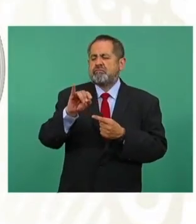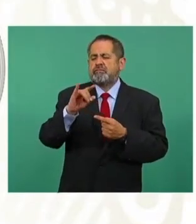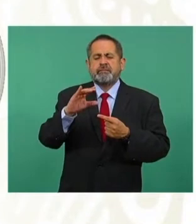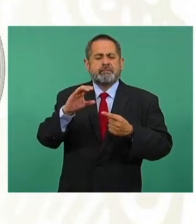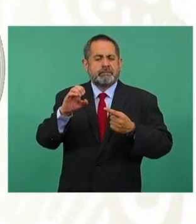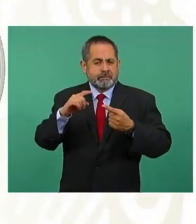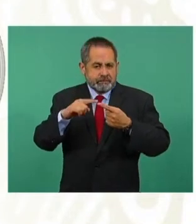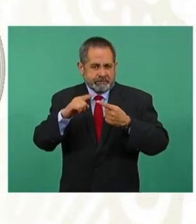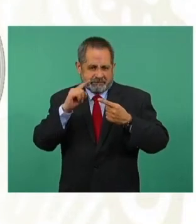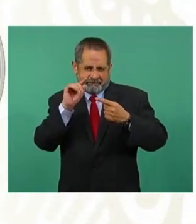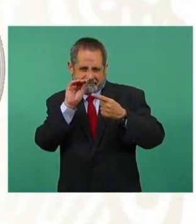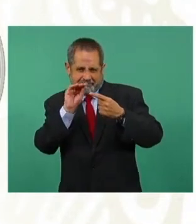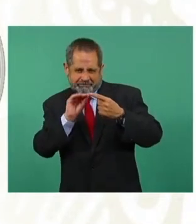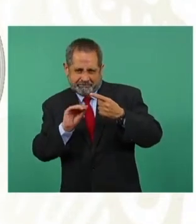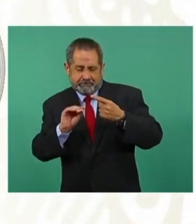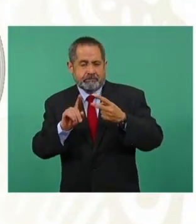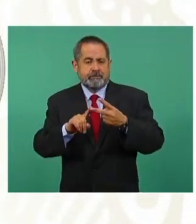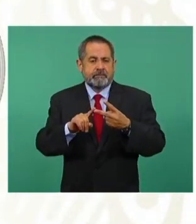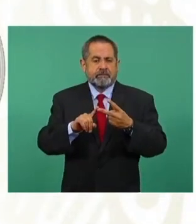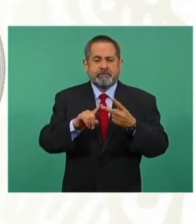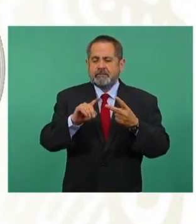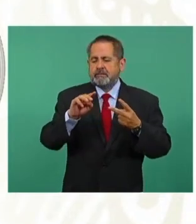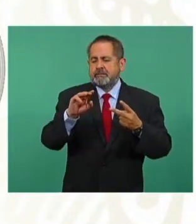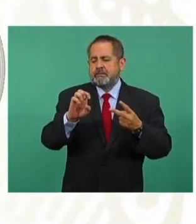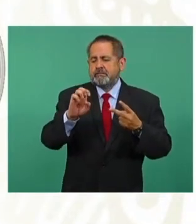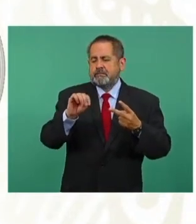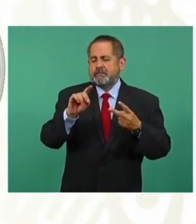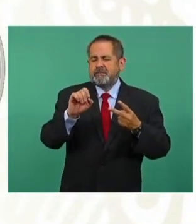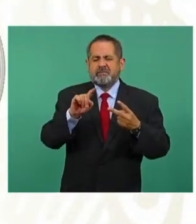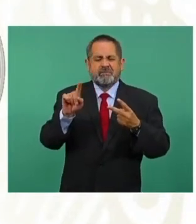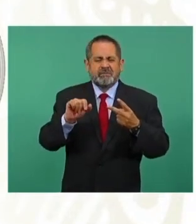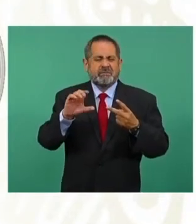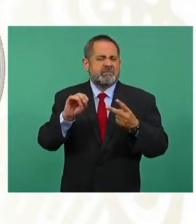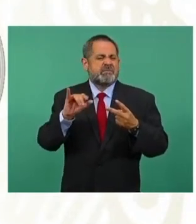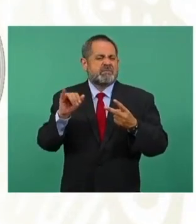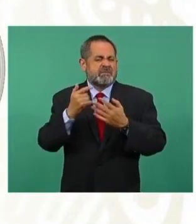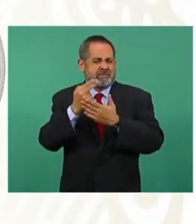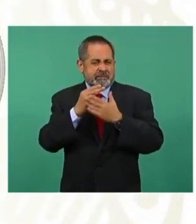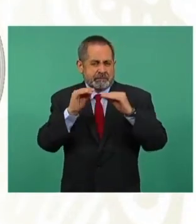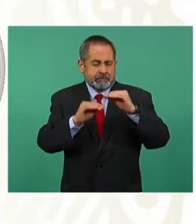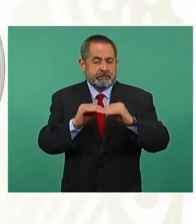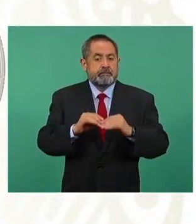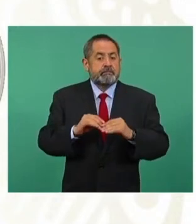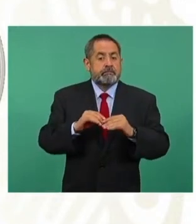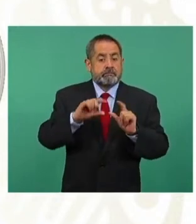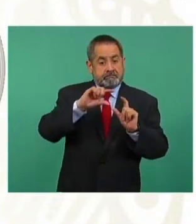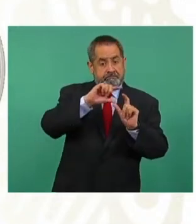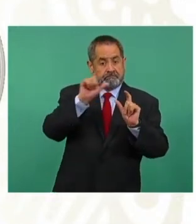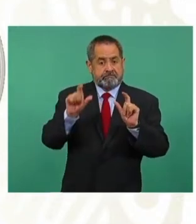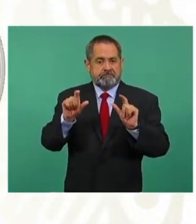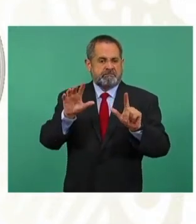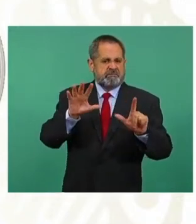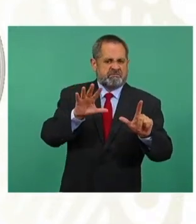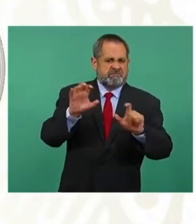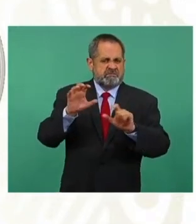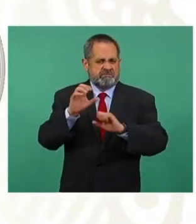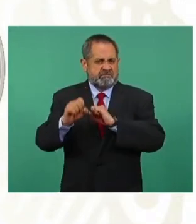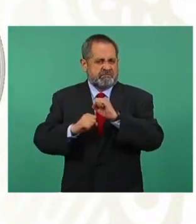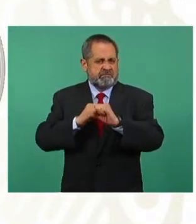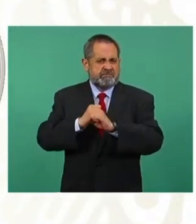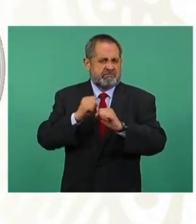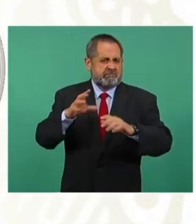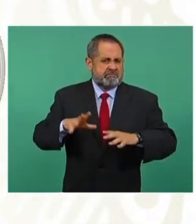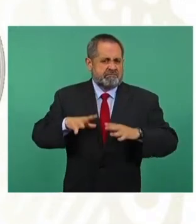Mondaquino y la leyenda Códice Mendoza. En la parte superior, la leyenda 700 años de la fundación de la Ciudad de